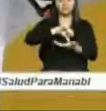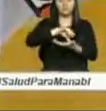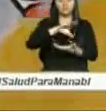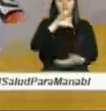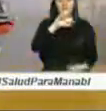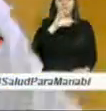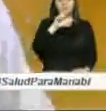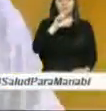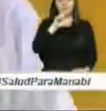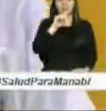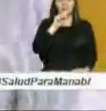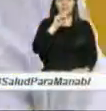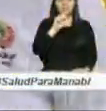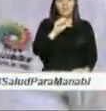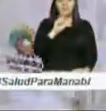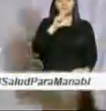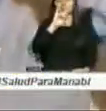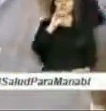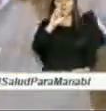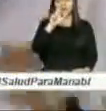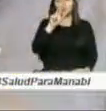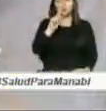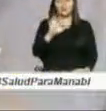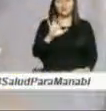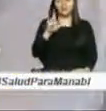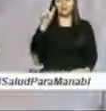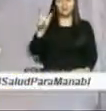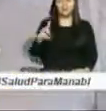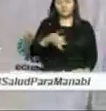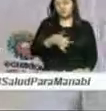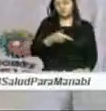y Ricaurte, ¿no? Donde la gente bebió alcohol